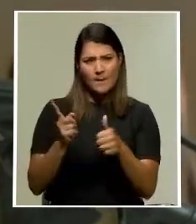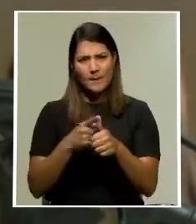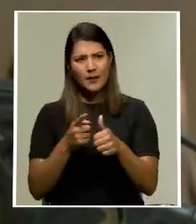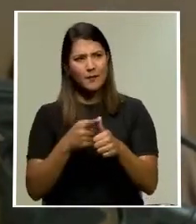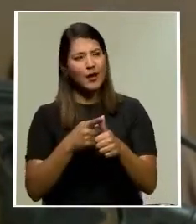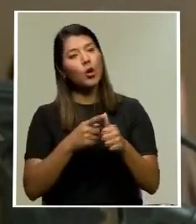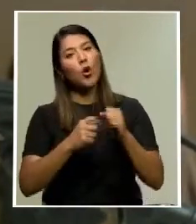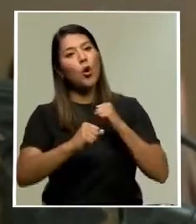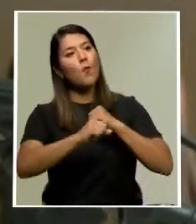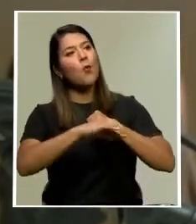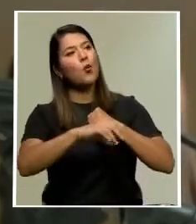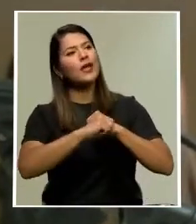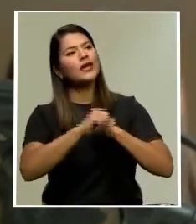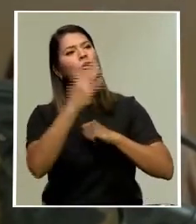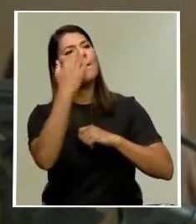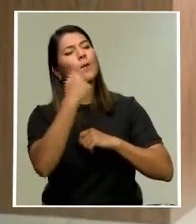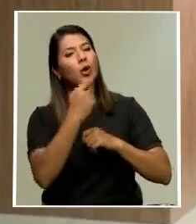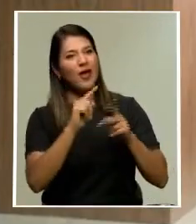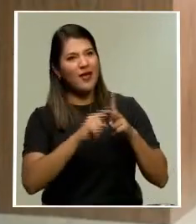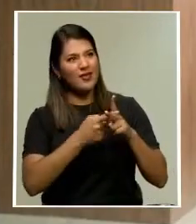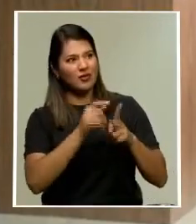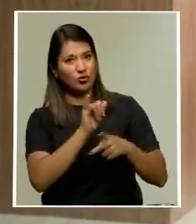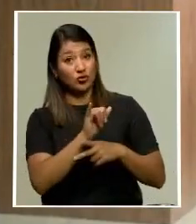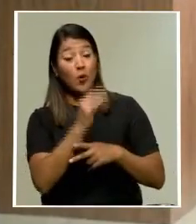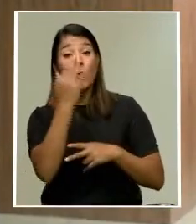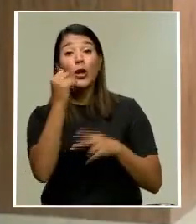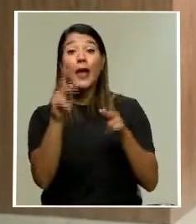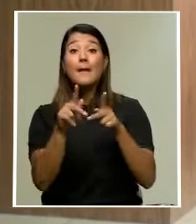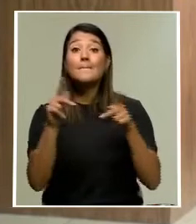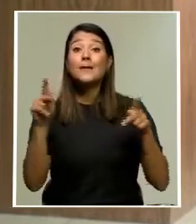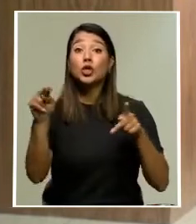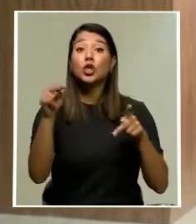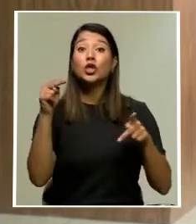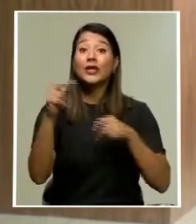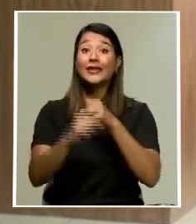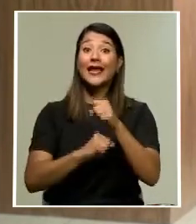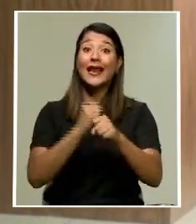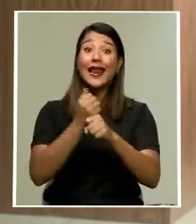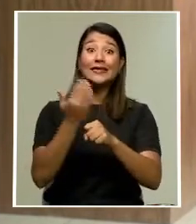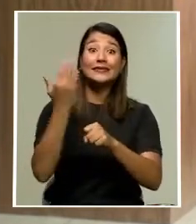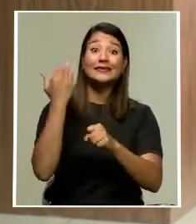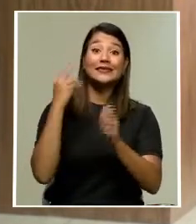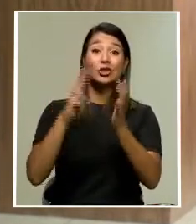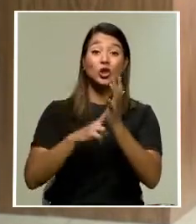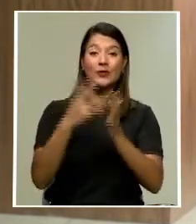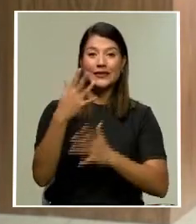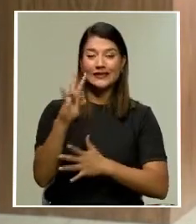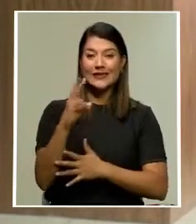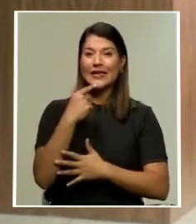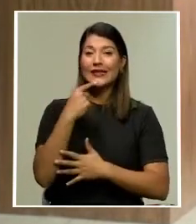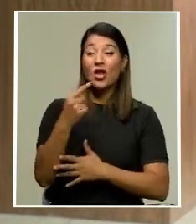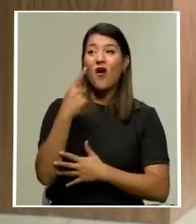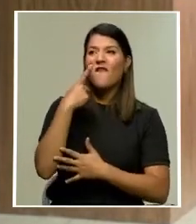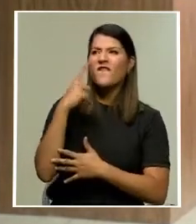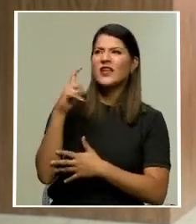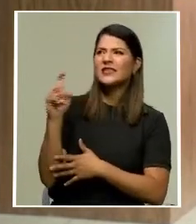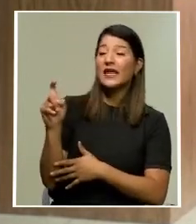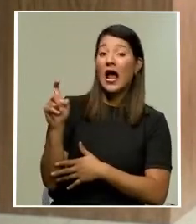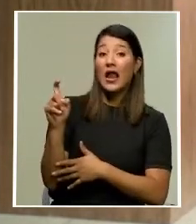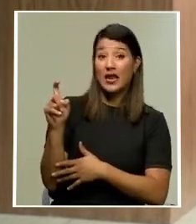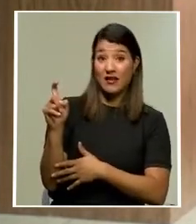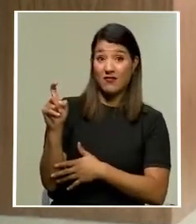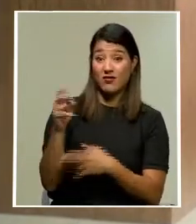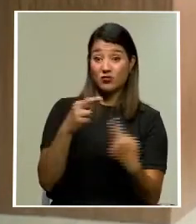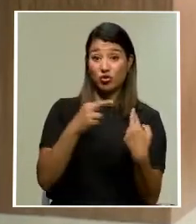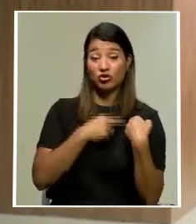que desató esta causa, donde aseguraba el periódico La Nación en el año 2017 que la Fiscalía había borrado a Araya de una causa